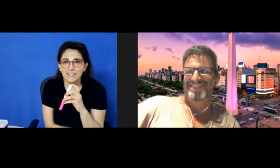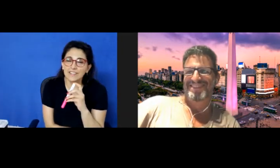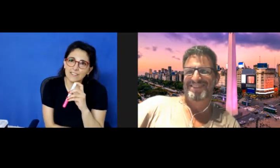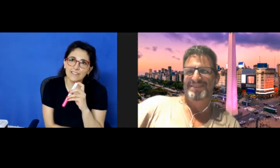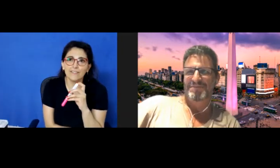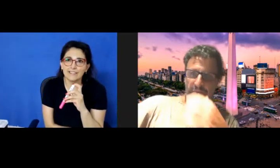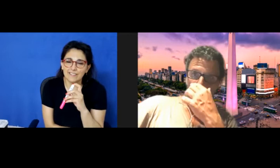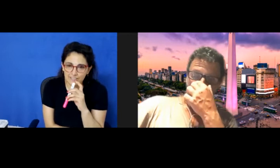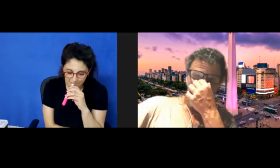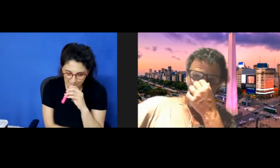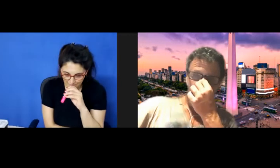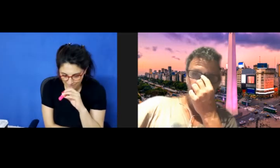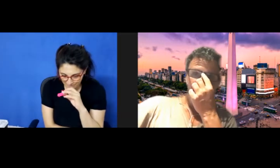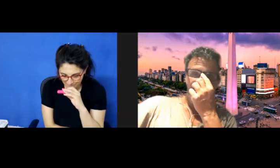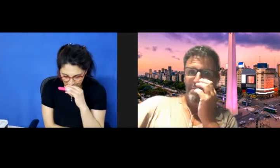Sí, 4.